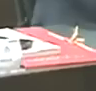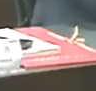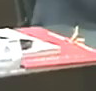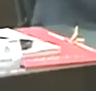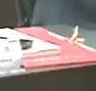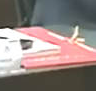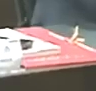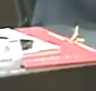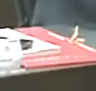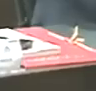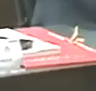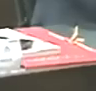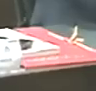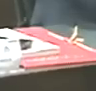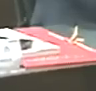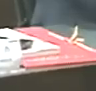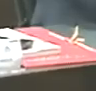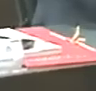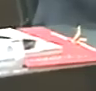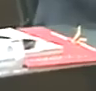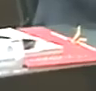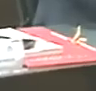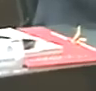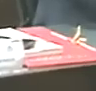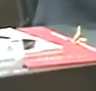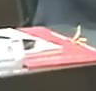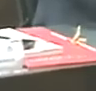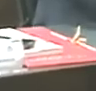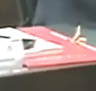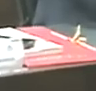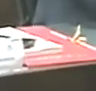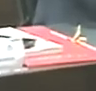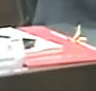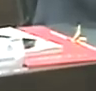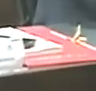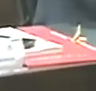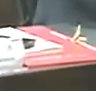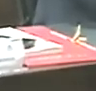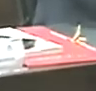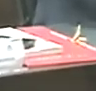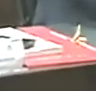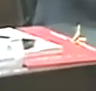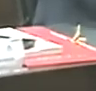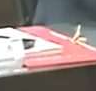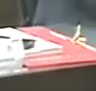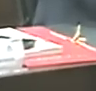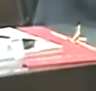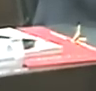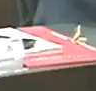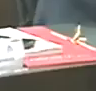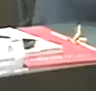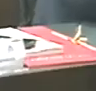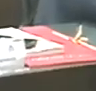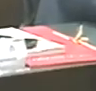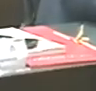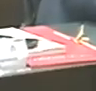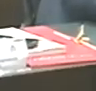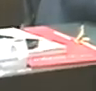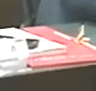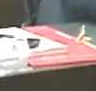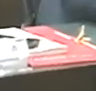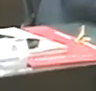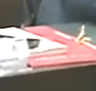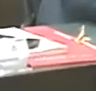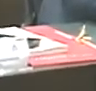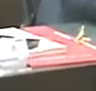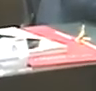y sabiendo a profundidad las necesidades de nuestro pueblo, identificando cuáles son, bueno, las